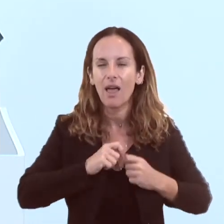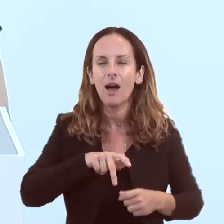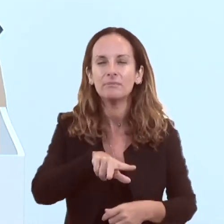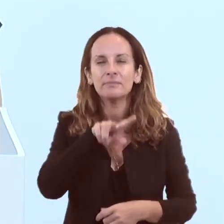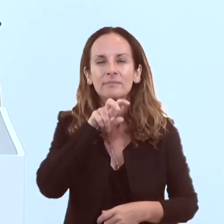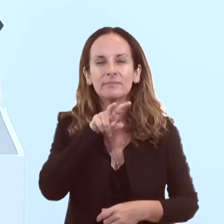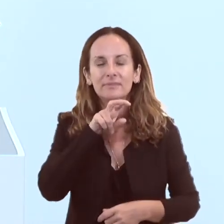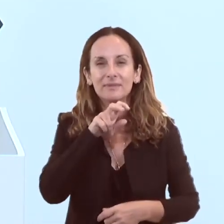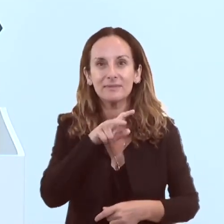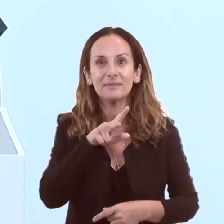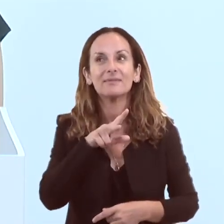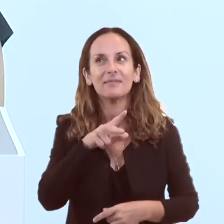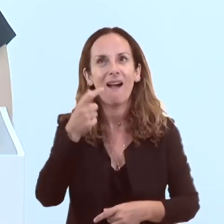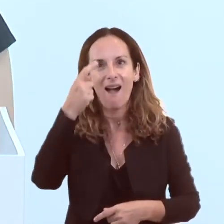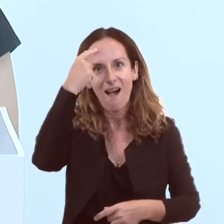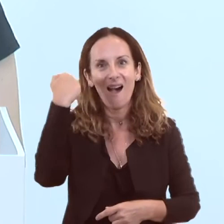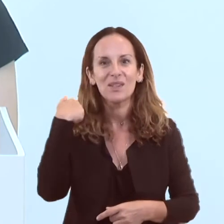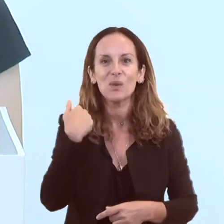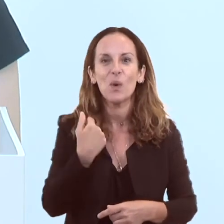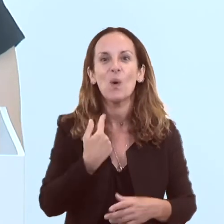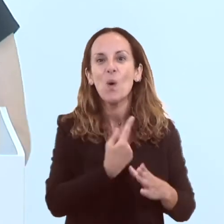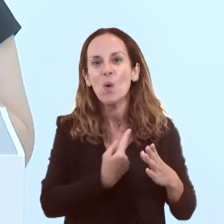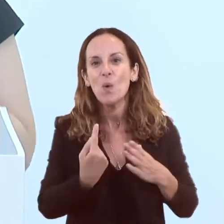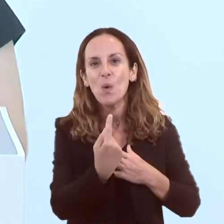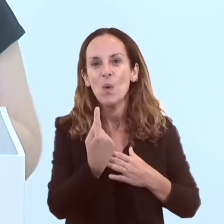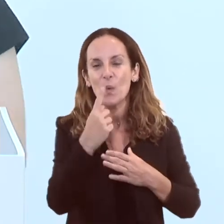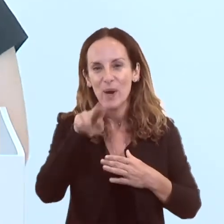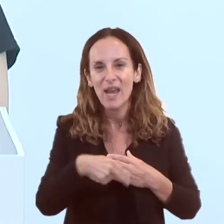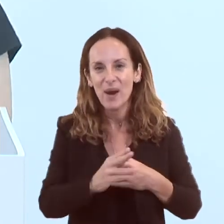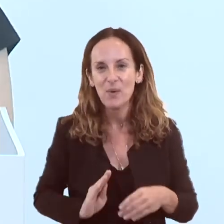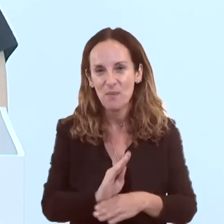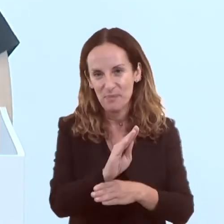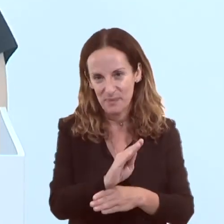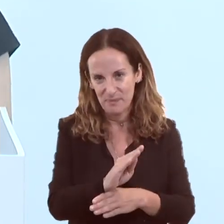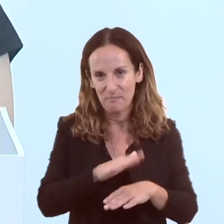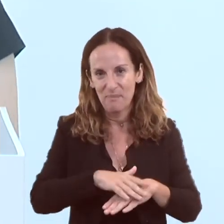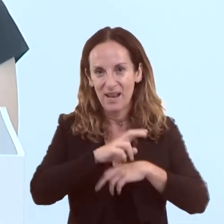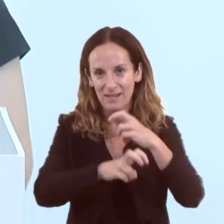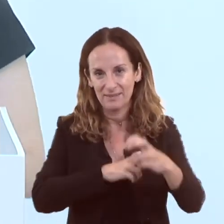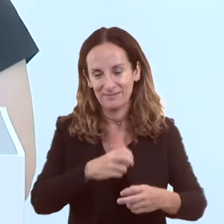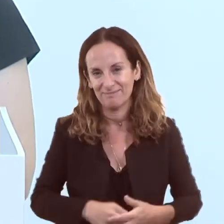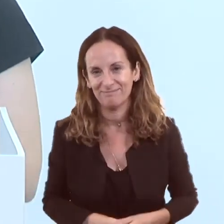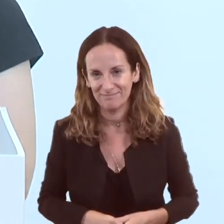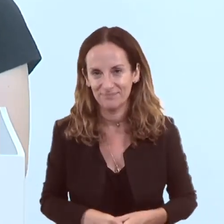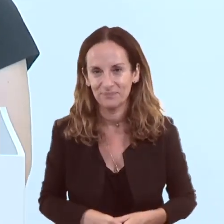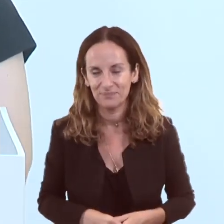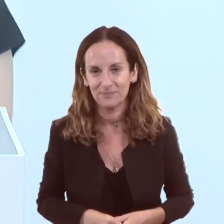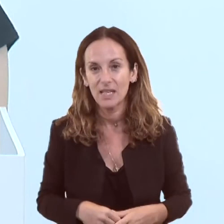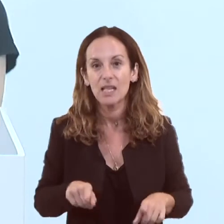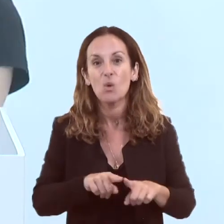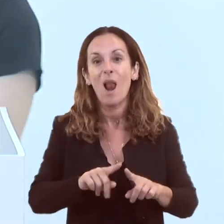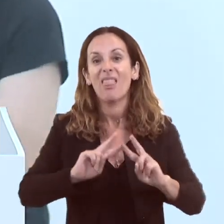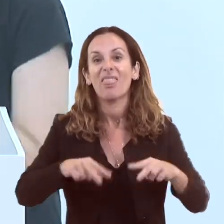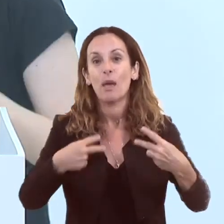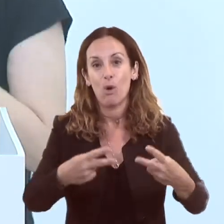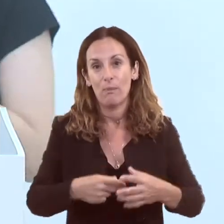pues a devolverle un poco de lo que le hemos quitado porque hemos somos nosotros mismos los que hemos hemos contribuido a